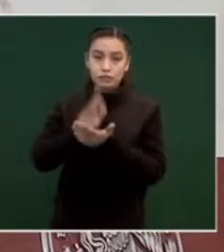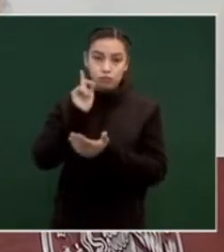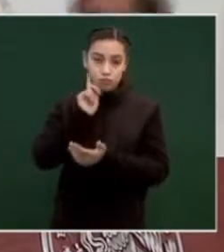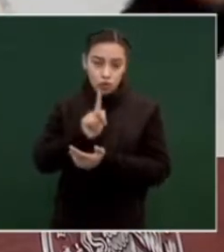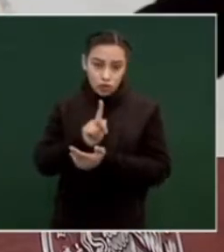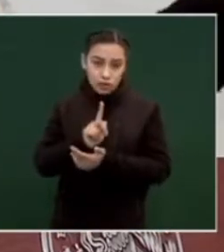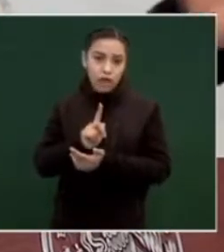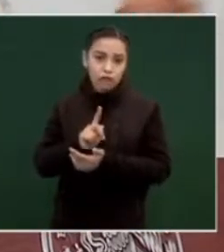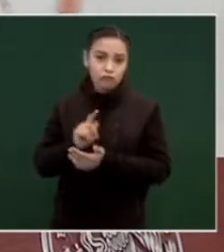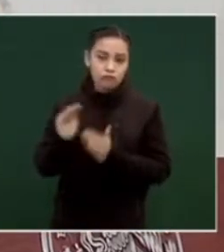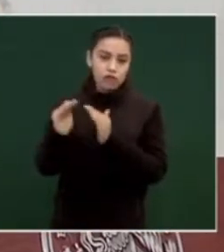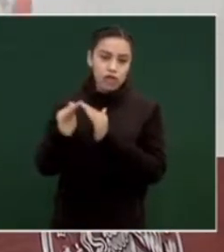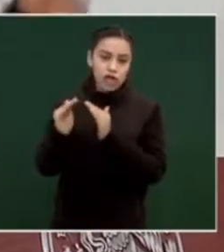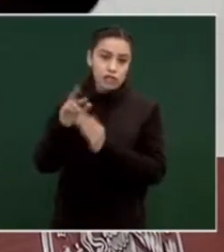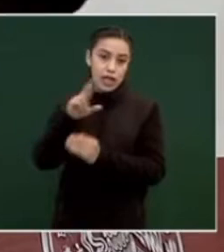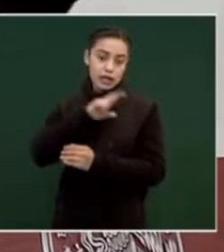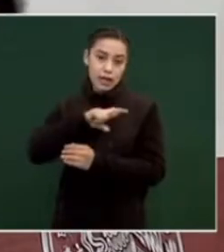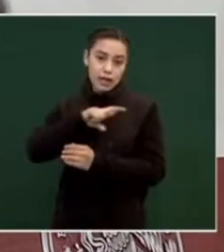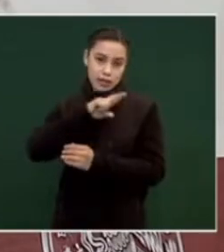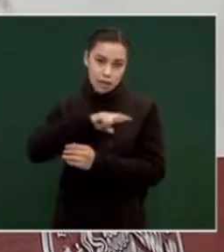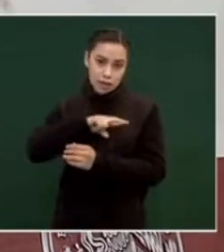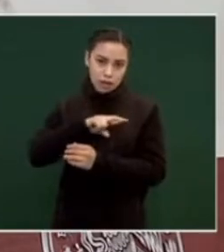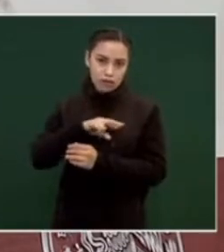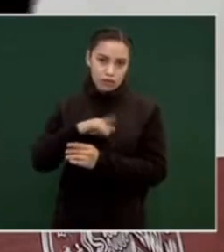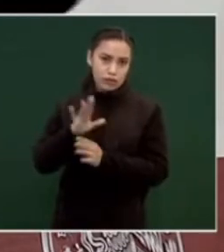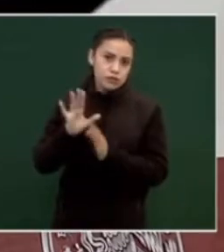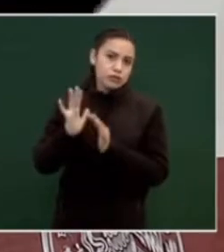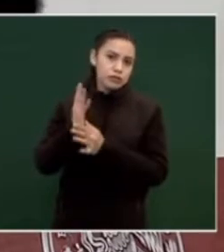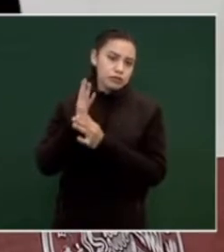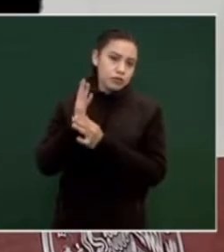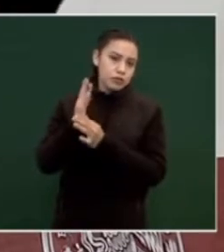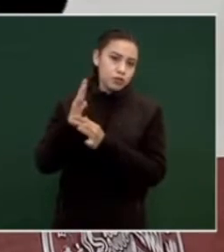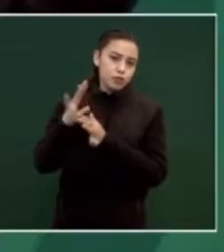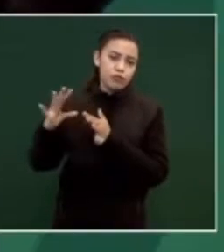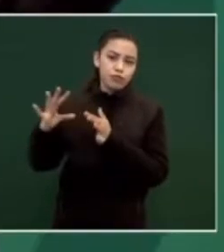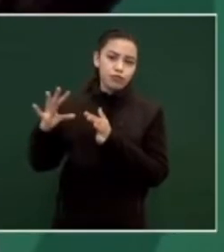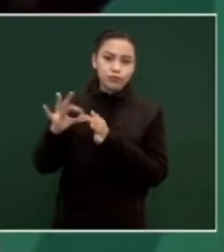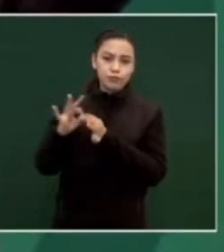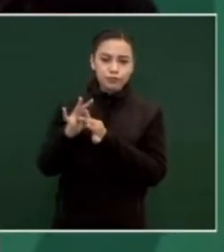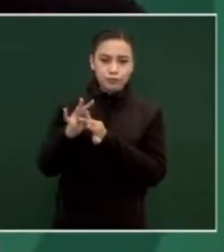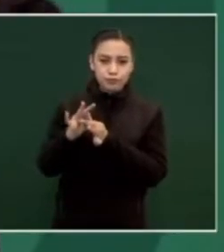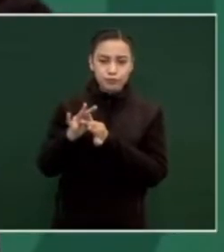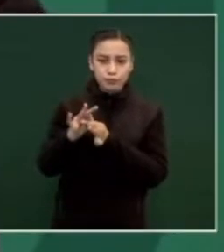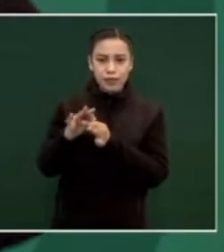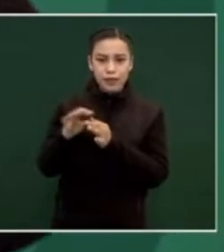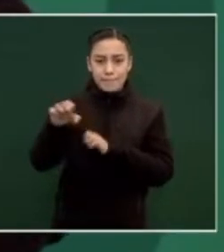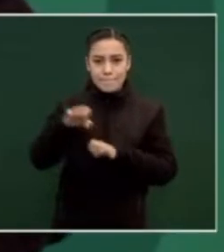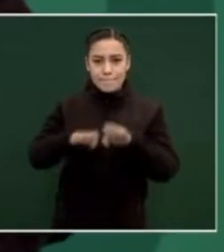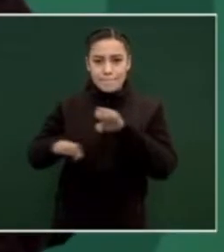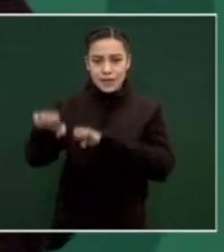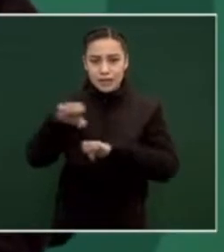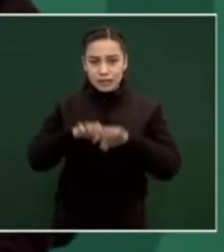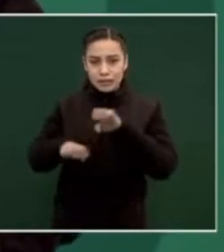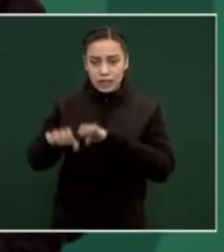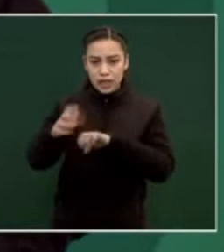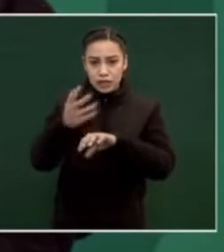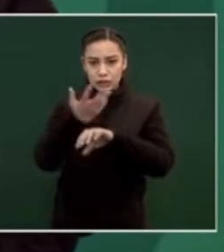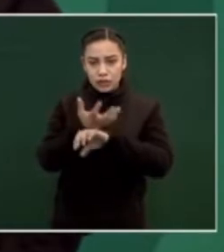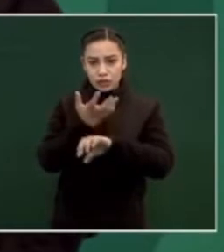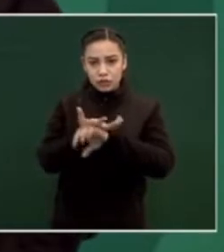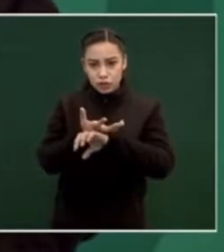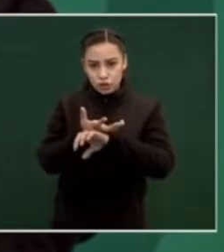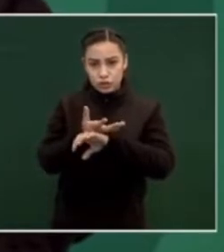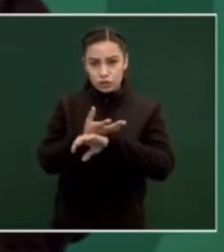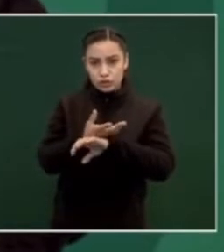supuestamente que estaba vinculada con una empresa estadounidense que trabaja para pemex lo cual no es